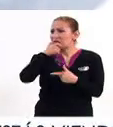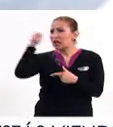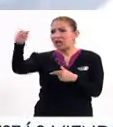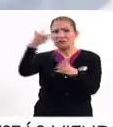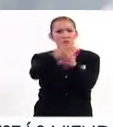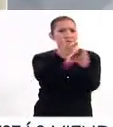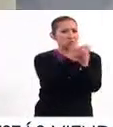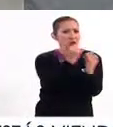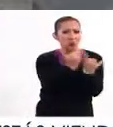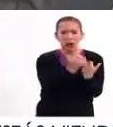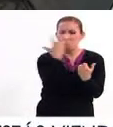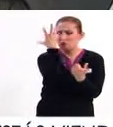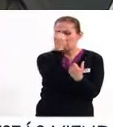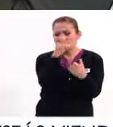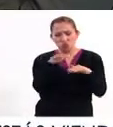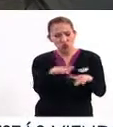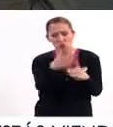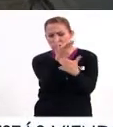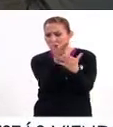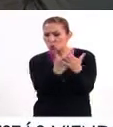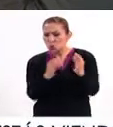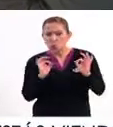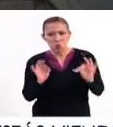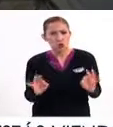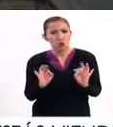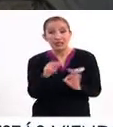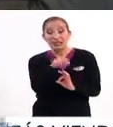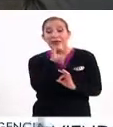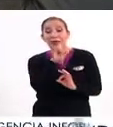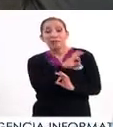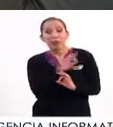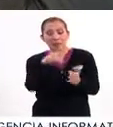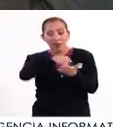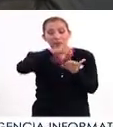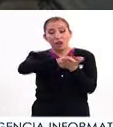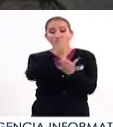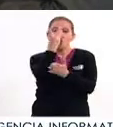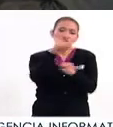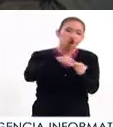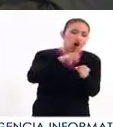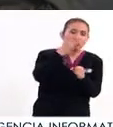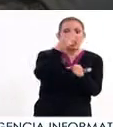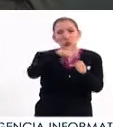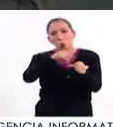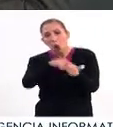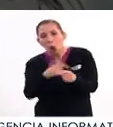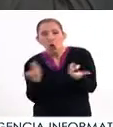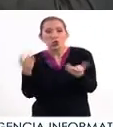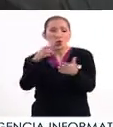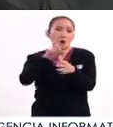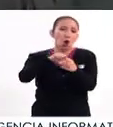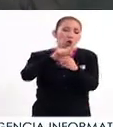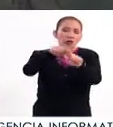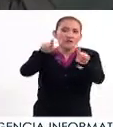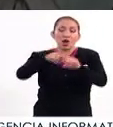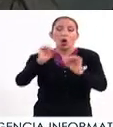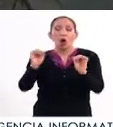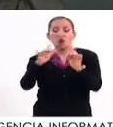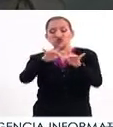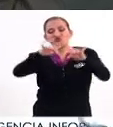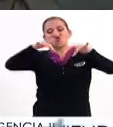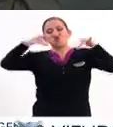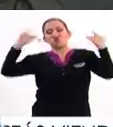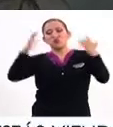tintas, a colores o iluminarlas con estarcillos. Entonces tienen muy buena calidad. Sin embargo, el talento de los mexicanos en ese momento